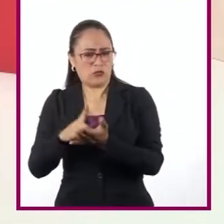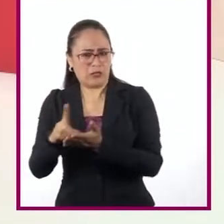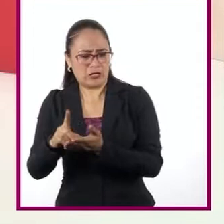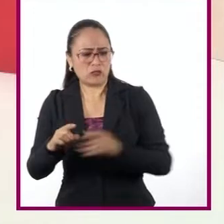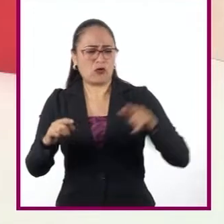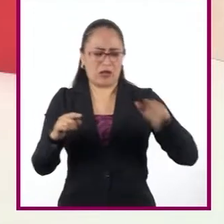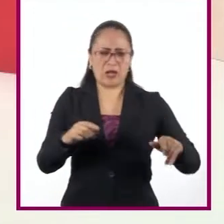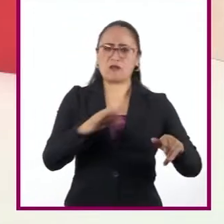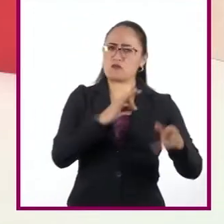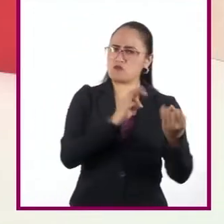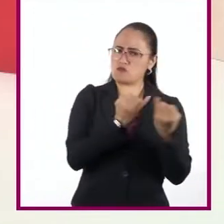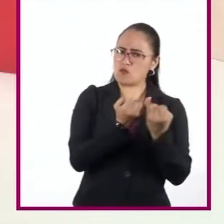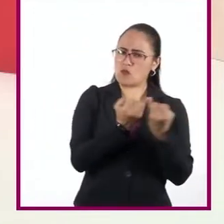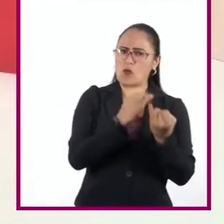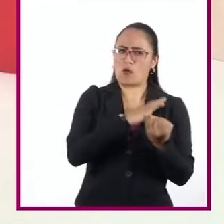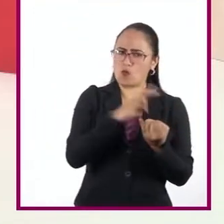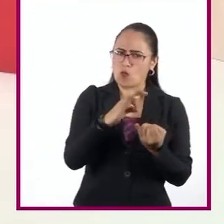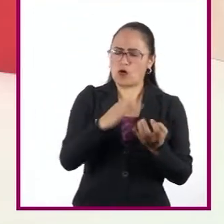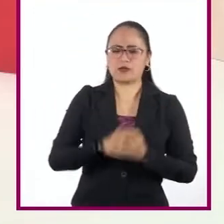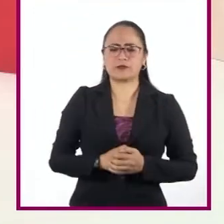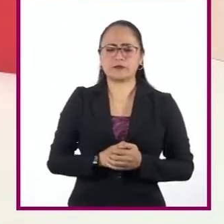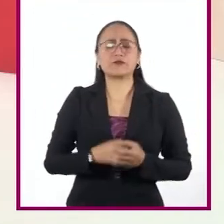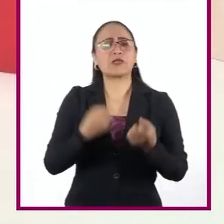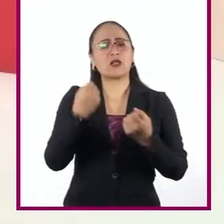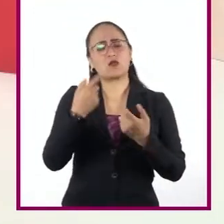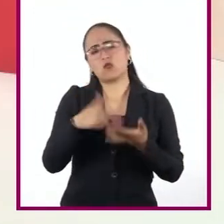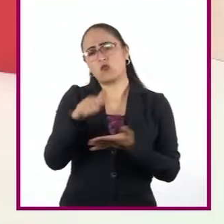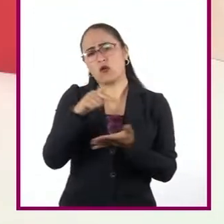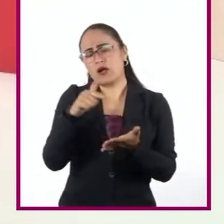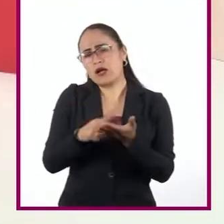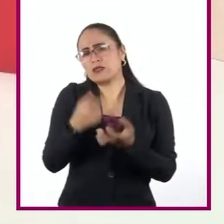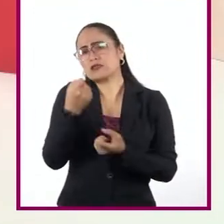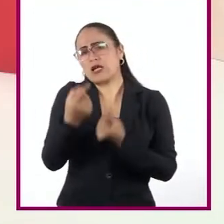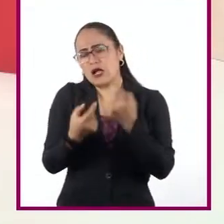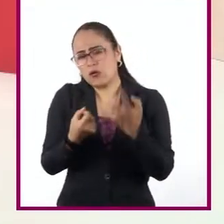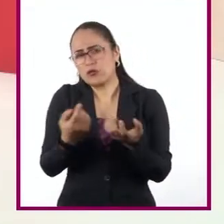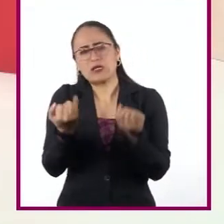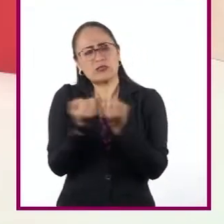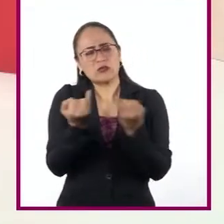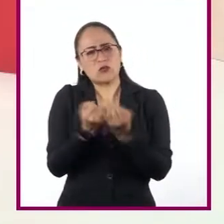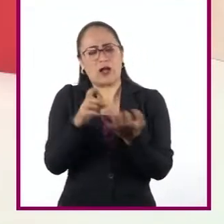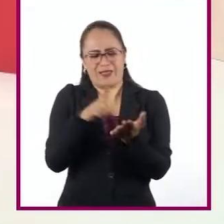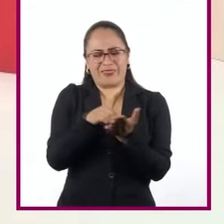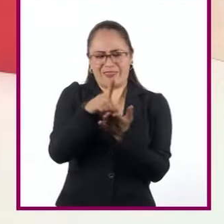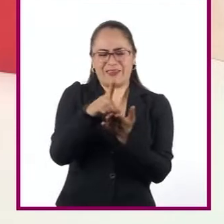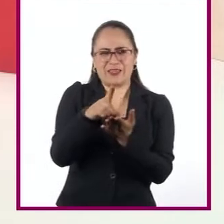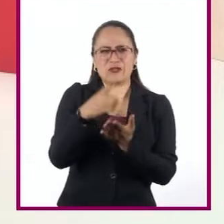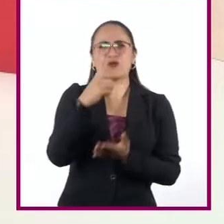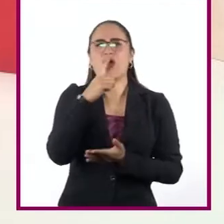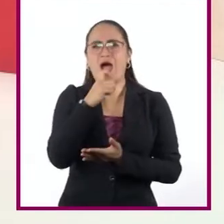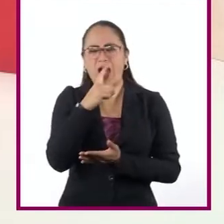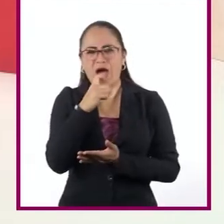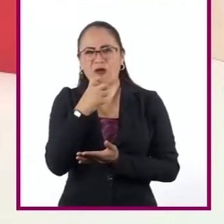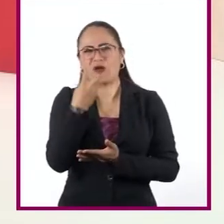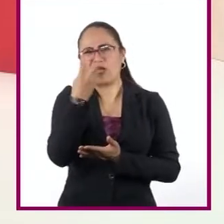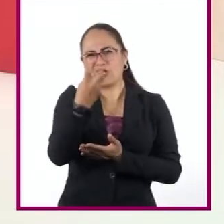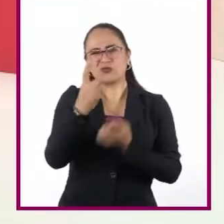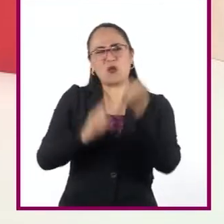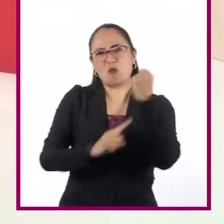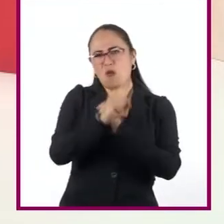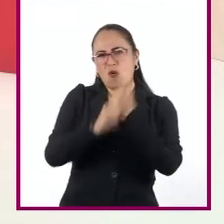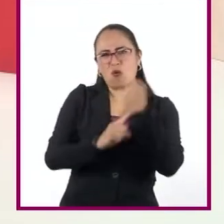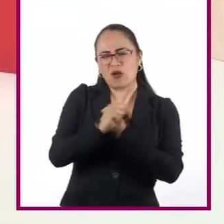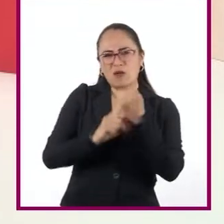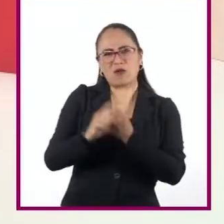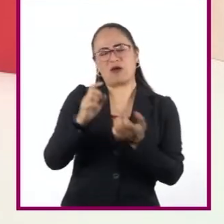lo ejerza también. En algunas localidades, el derecho al agua es motivo de conflictos también. Si un